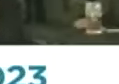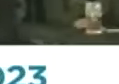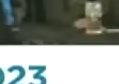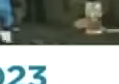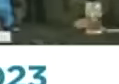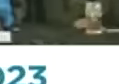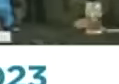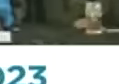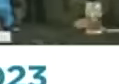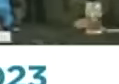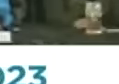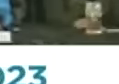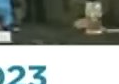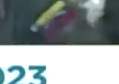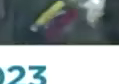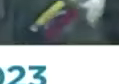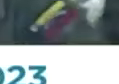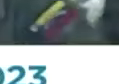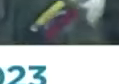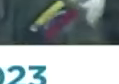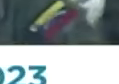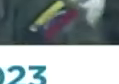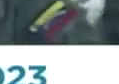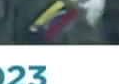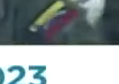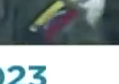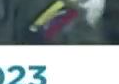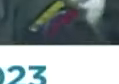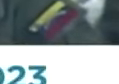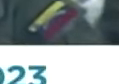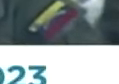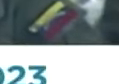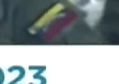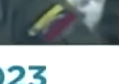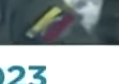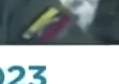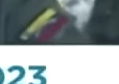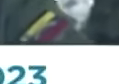Muy buenas noches a todo el pueblo de Venezuela.